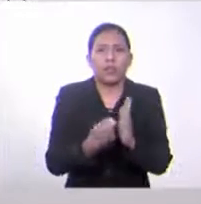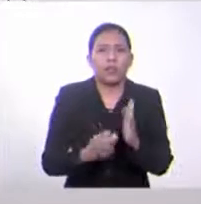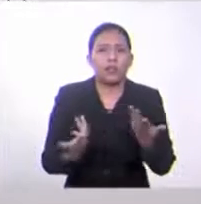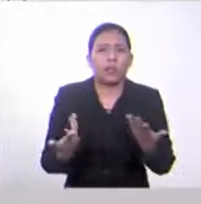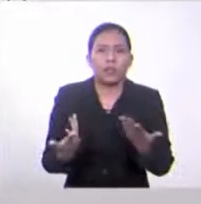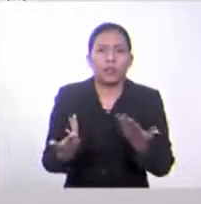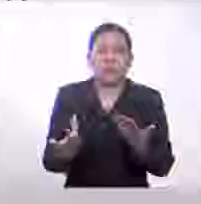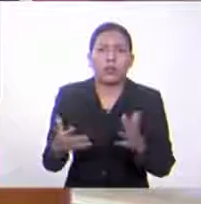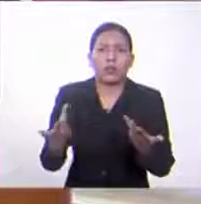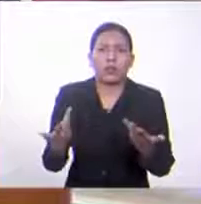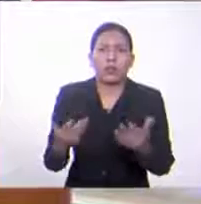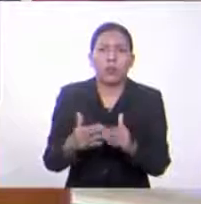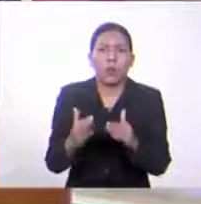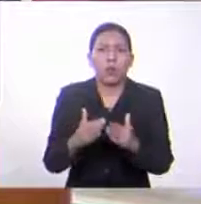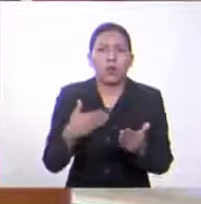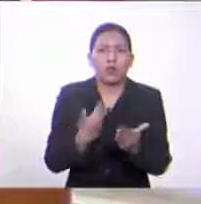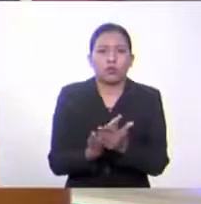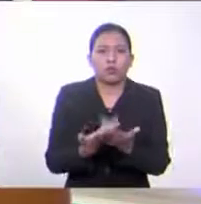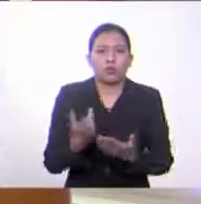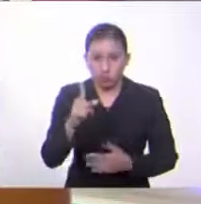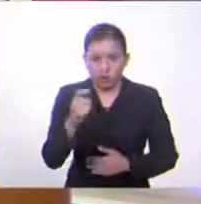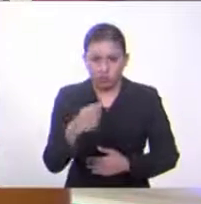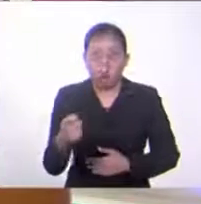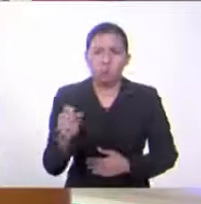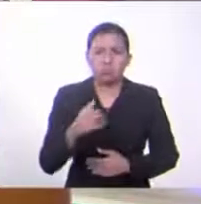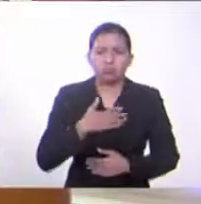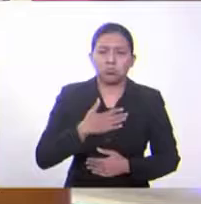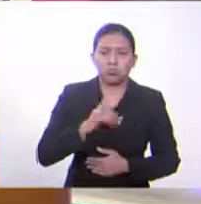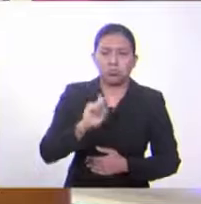congruencia. Ujú. Yo... ¿Lo escribes? Ah, sí.